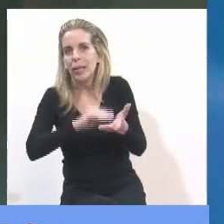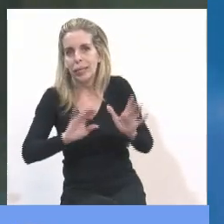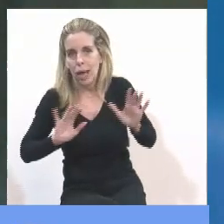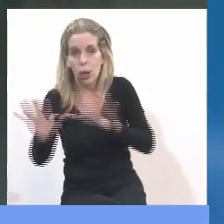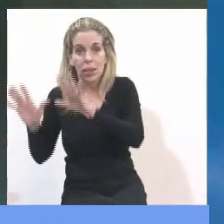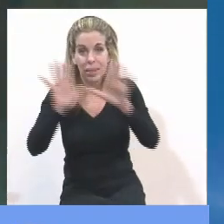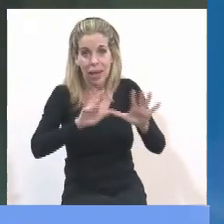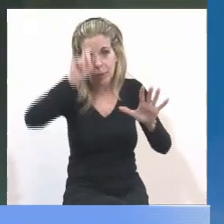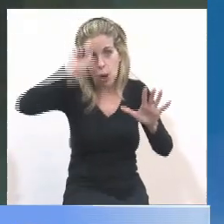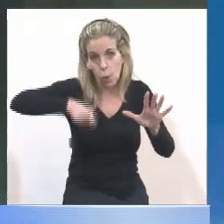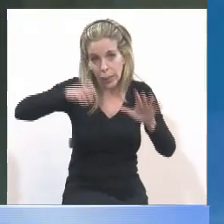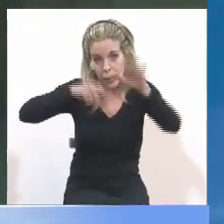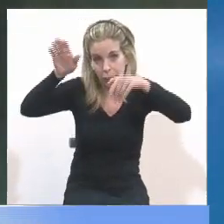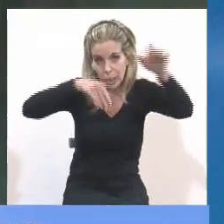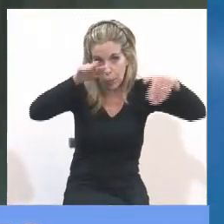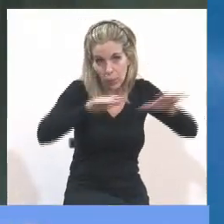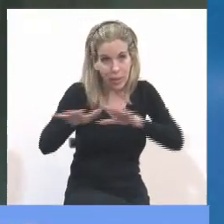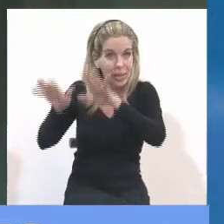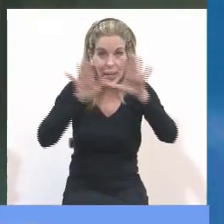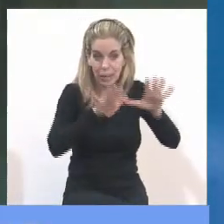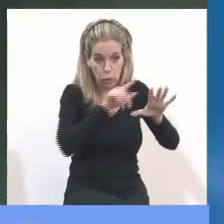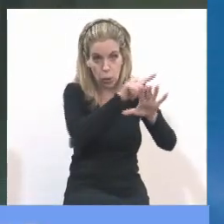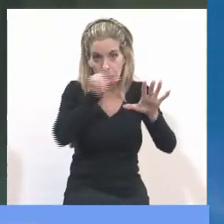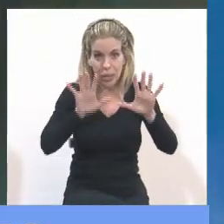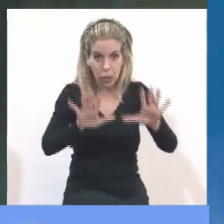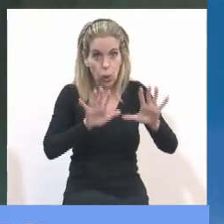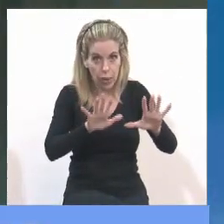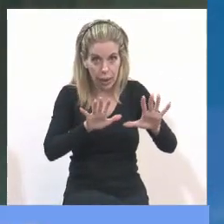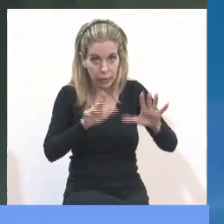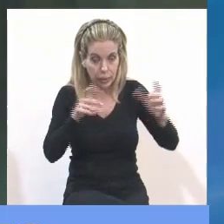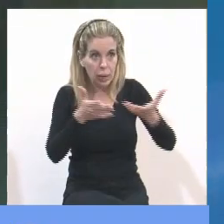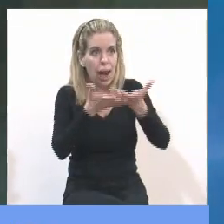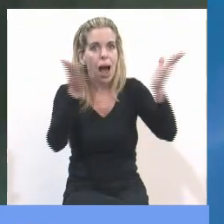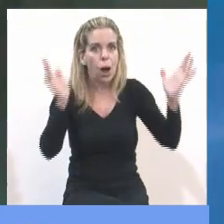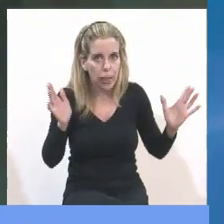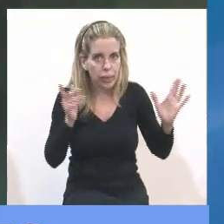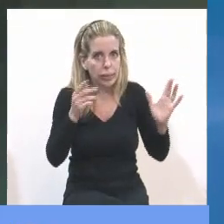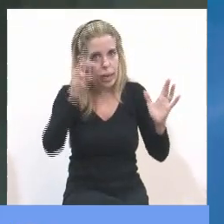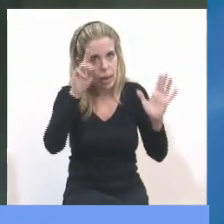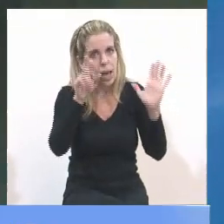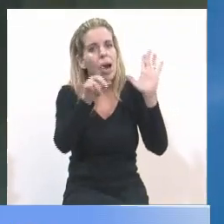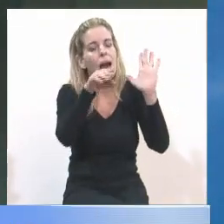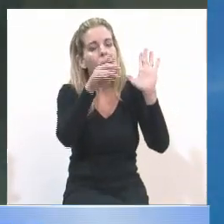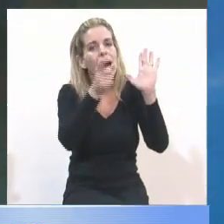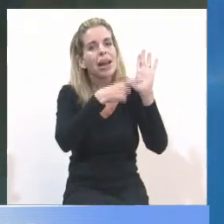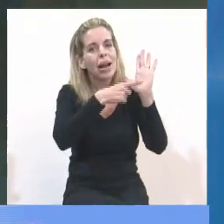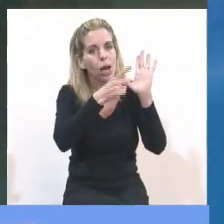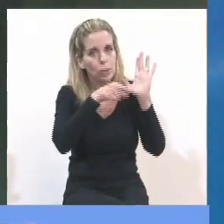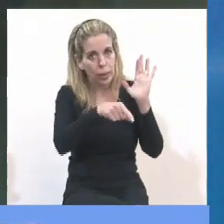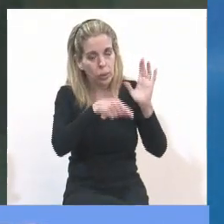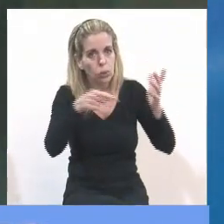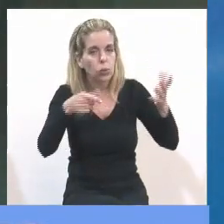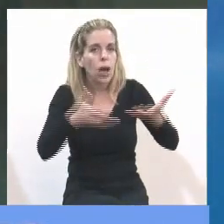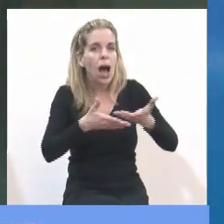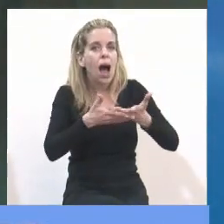los 10 jueces que fueron convocados para la audiencia que establece nuestro reglamento, que les recuerdo que esa audiencia